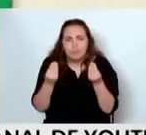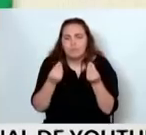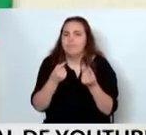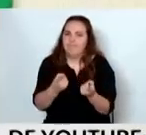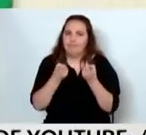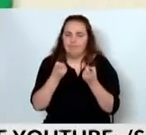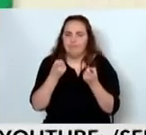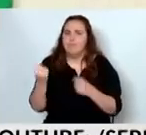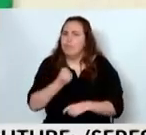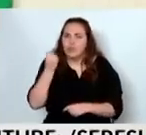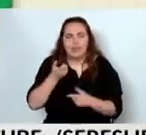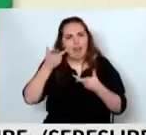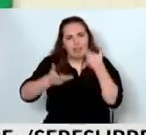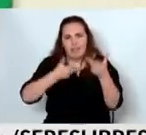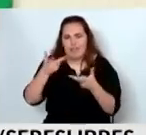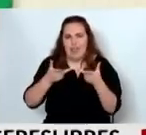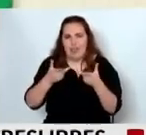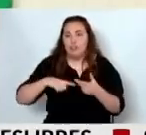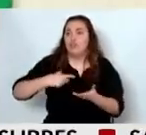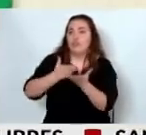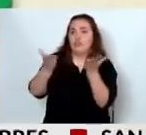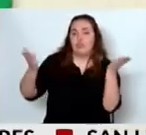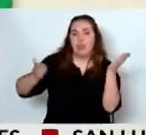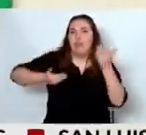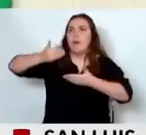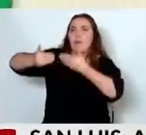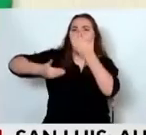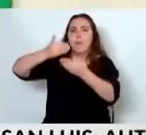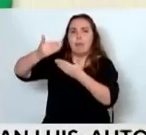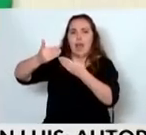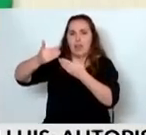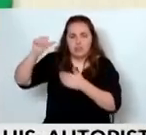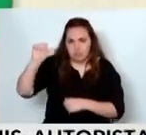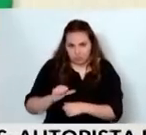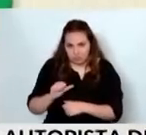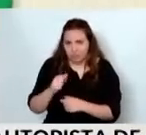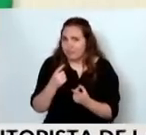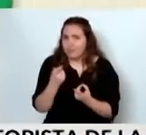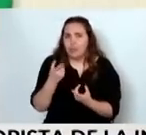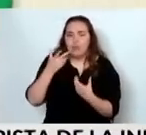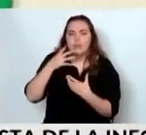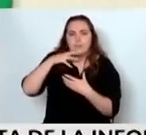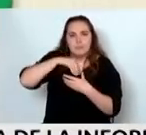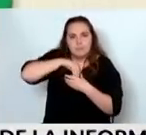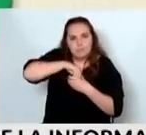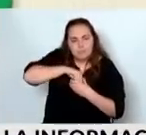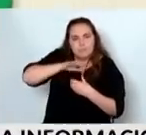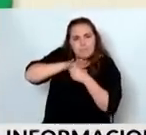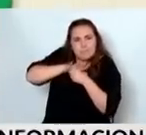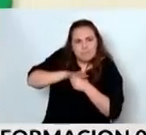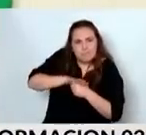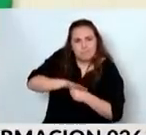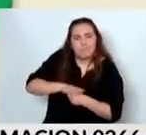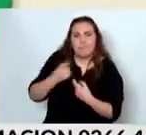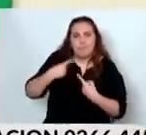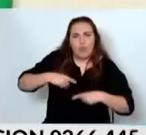es imposible como sociedad avanzar si seguimos callando, si seguimos metiéndonos adentro todo lo que nos